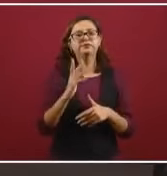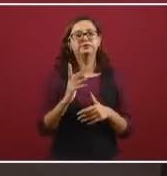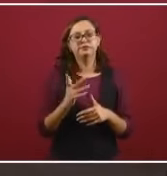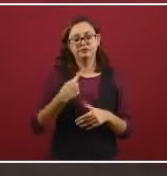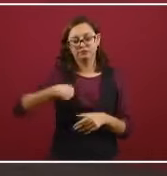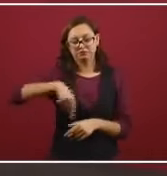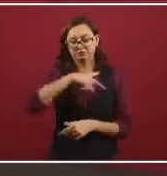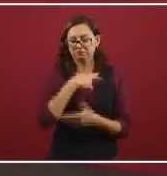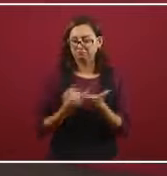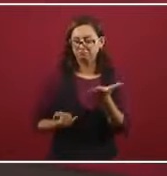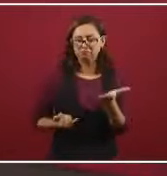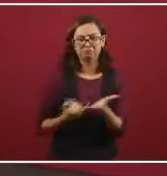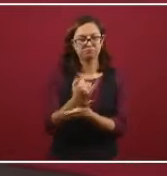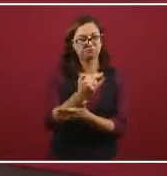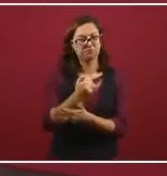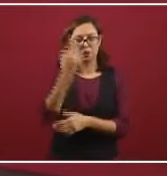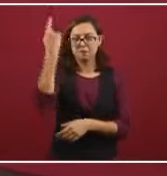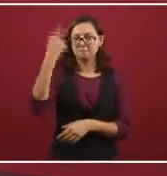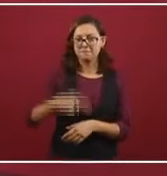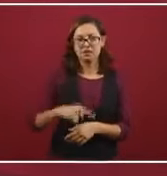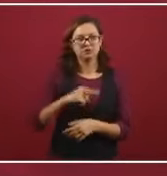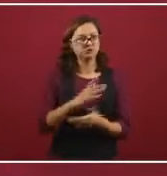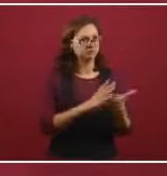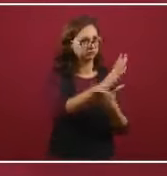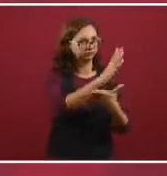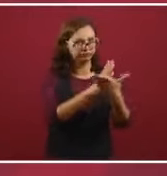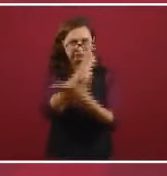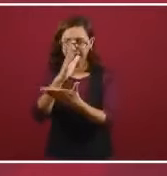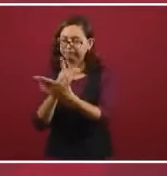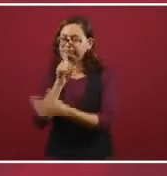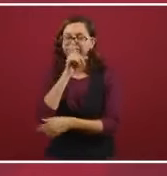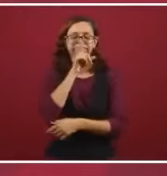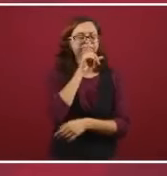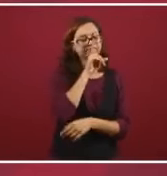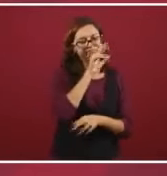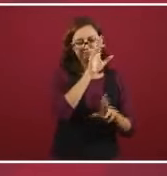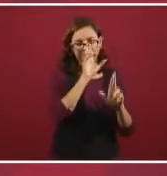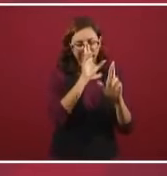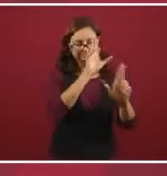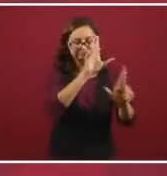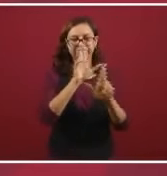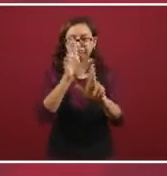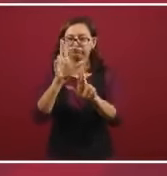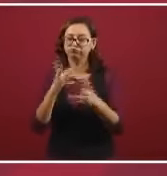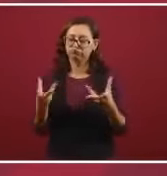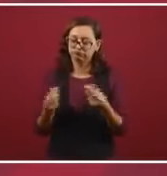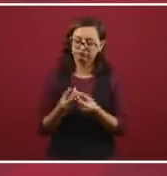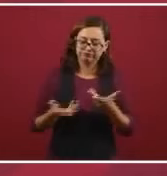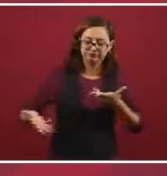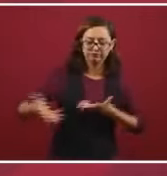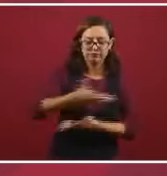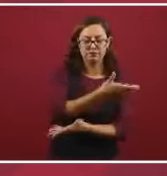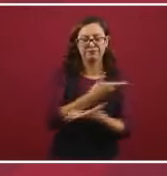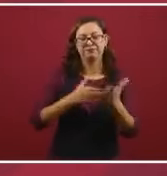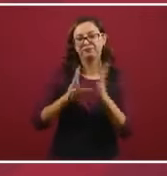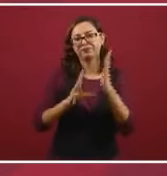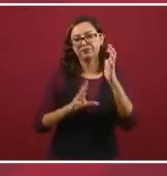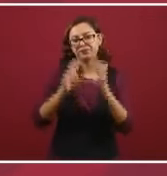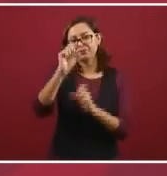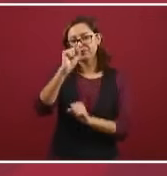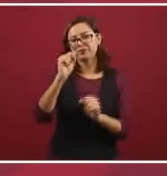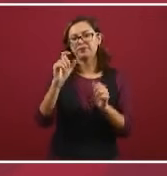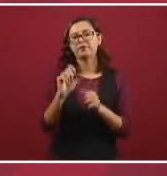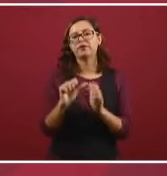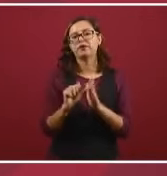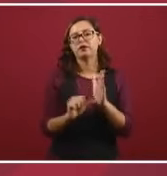de los pueblos, de la cooperación para el desarrollo, lo que establece el artículo 89 de